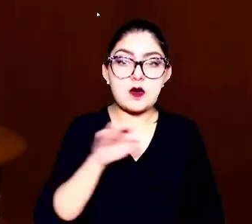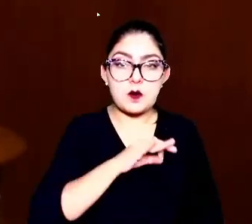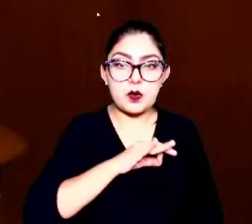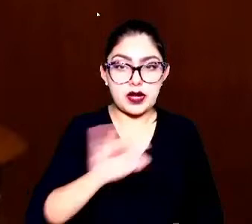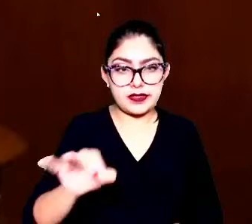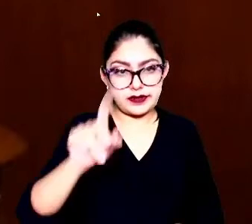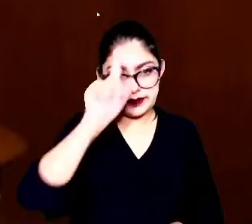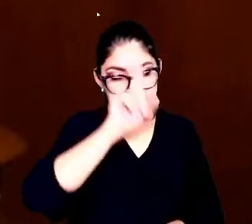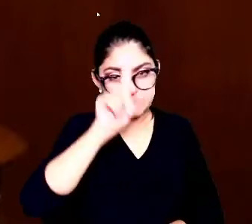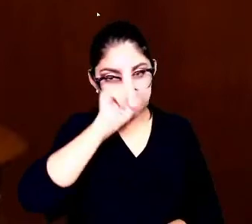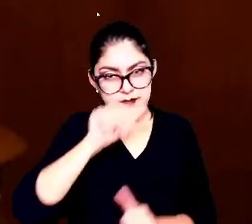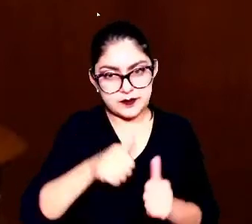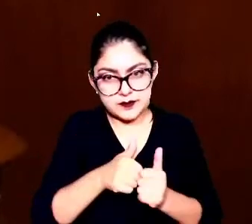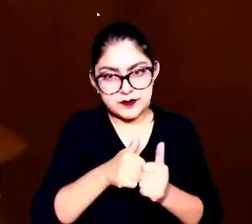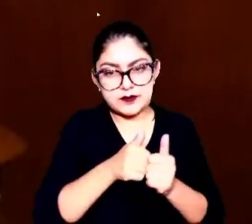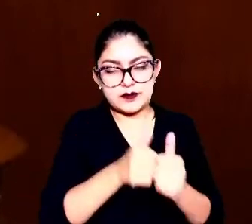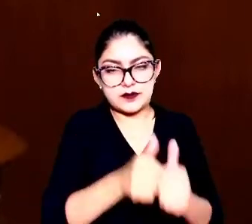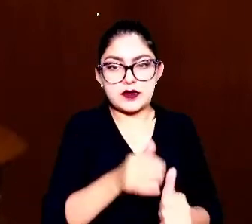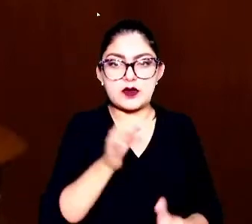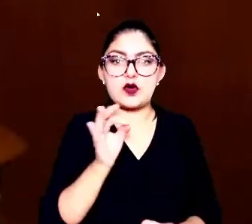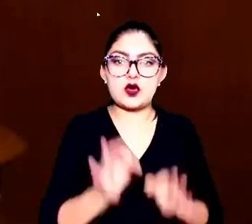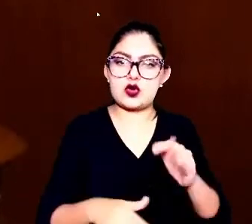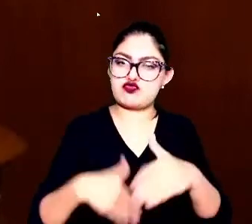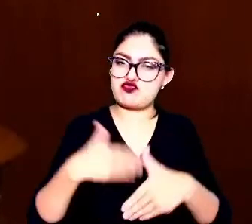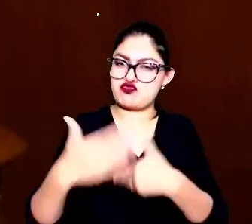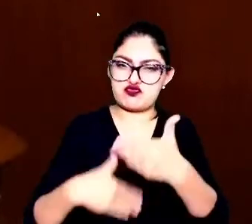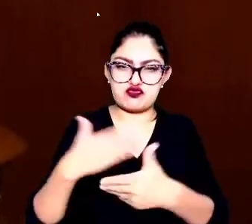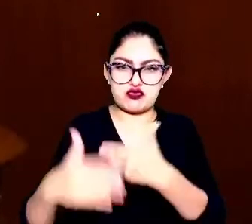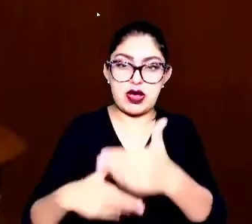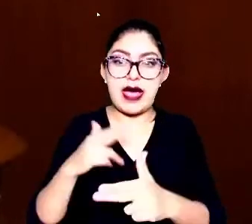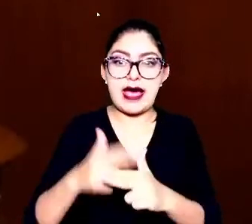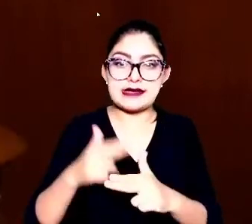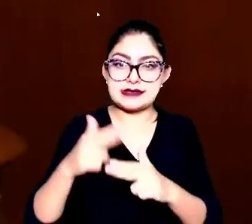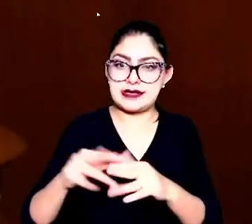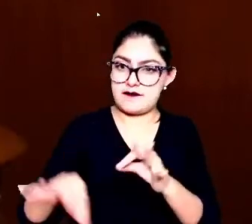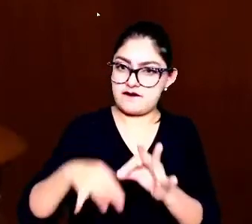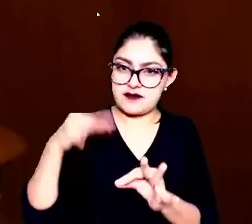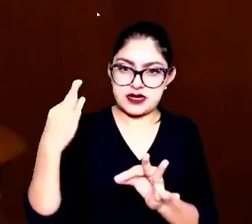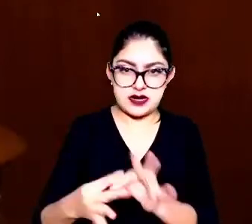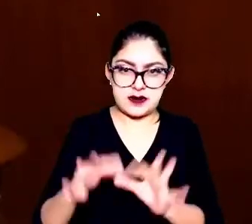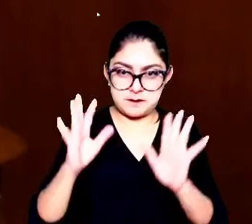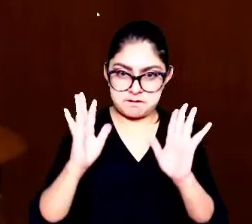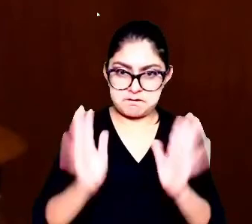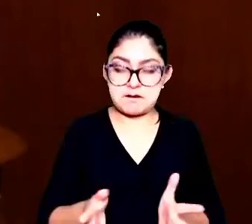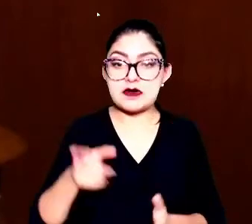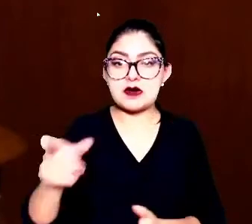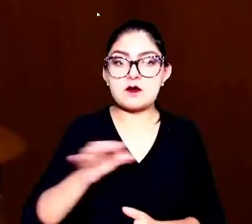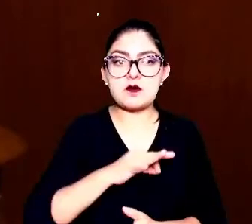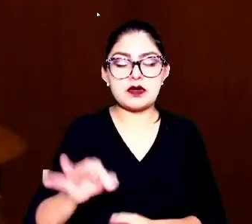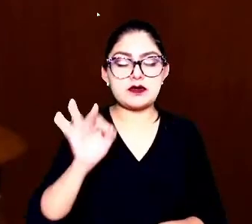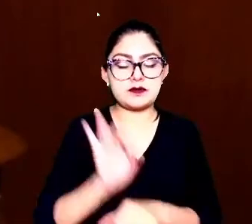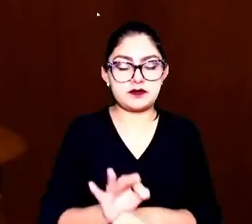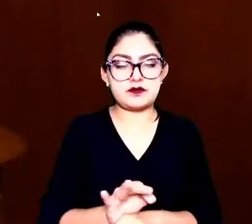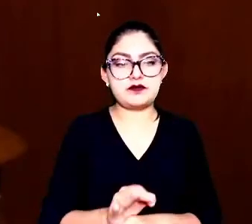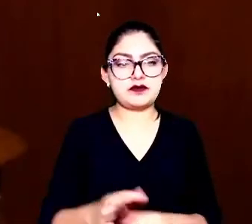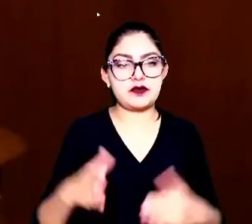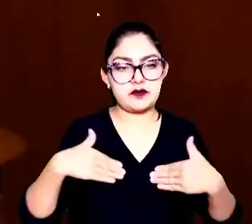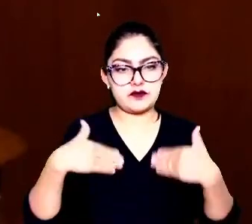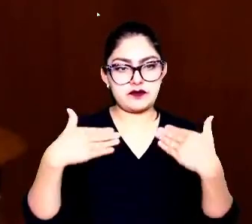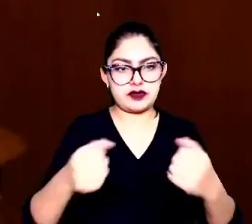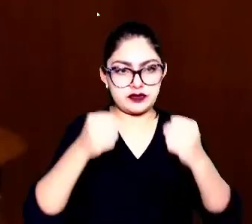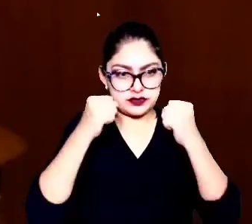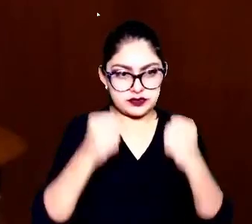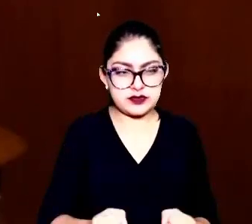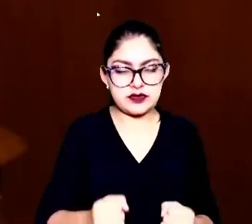hasta la culminación del proceso que le dará certidumbre y seguridad y garantía de una justicia